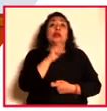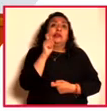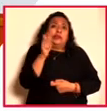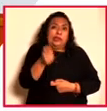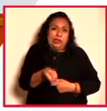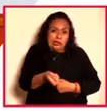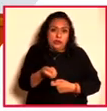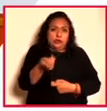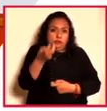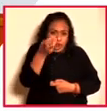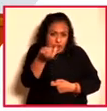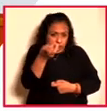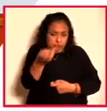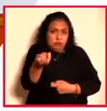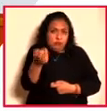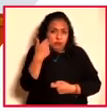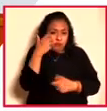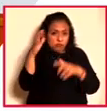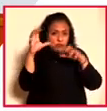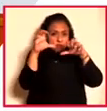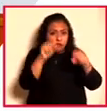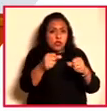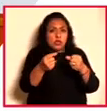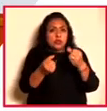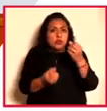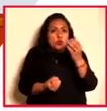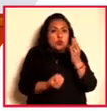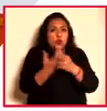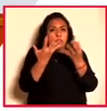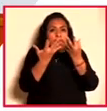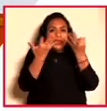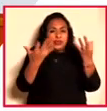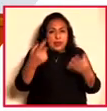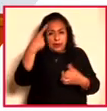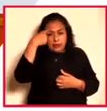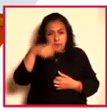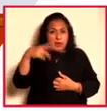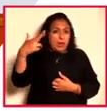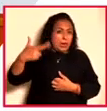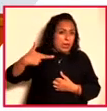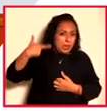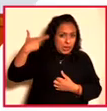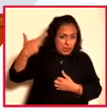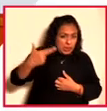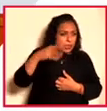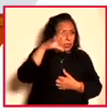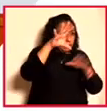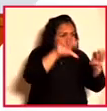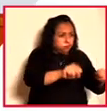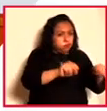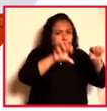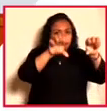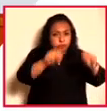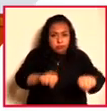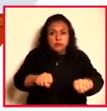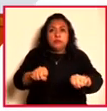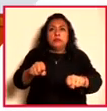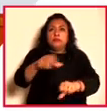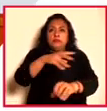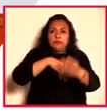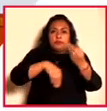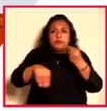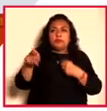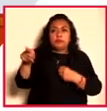precisamente conquistar nuevas tierras para la corona. Y a través de eso ganar prebendas ante la corona